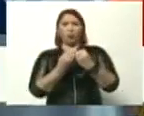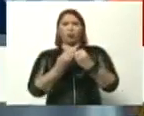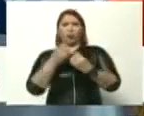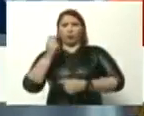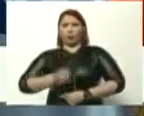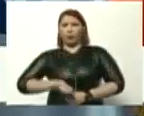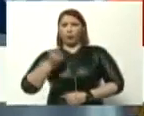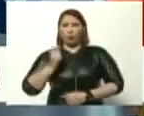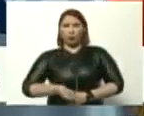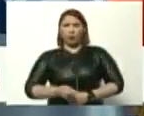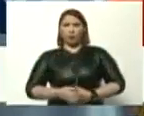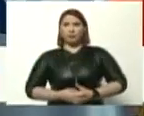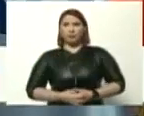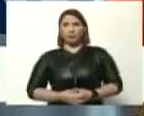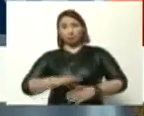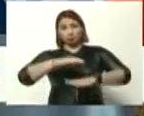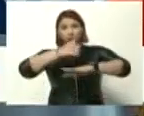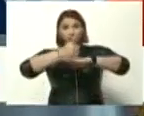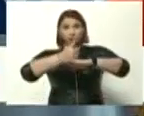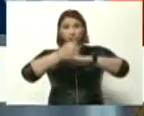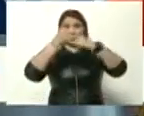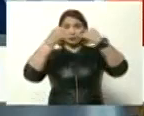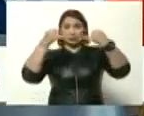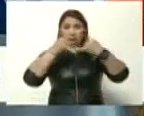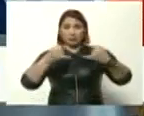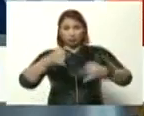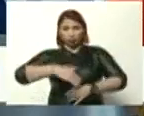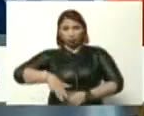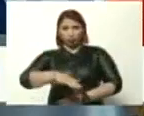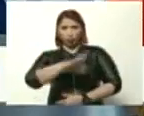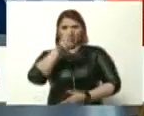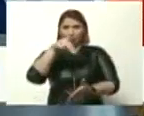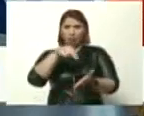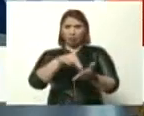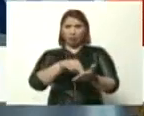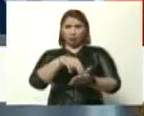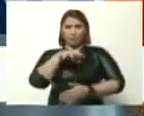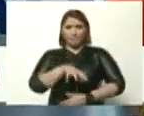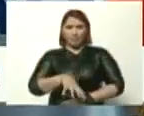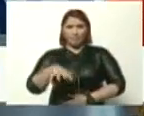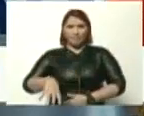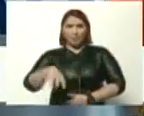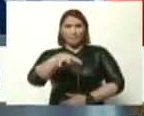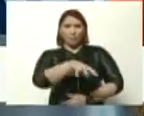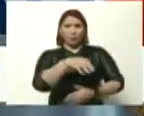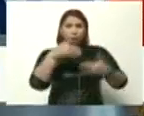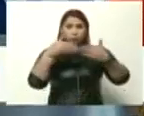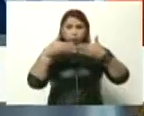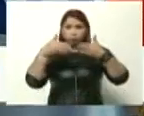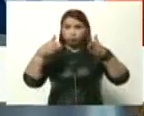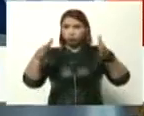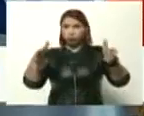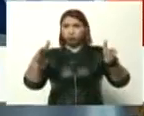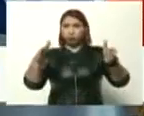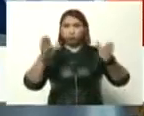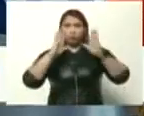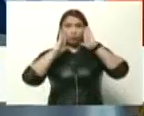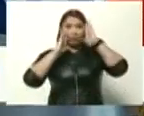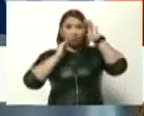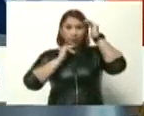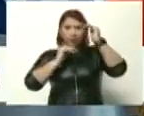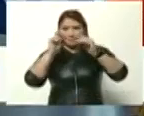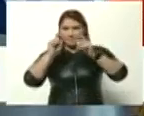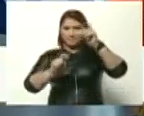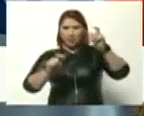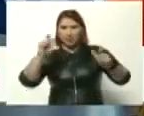línea, a escala nacional, a escala regional, de puertas abiertas para atender al ciudadano,